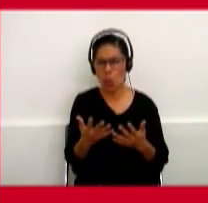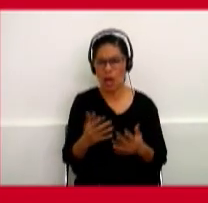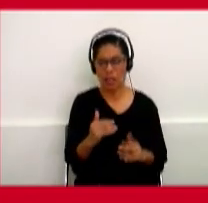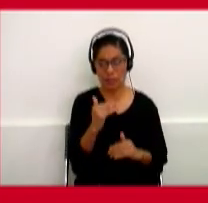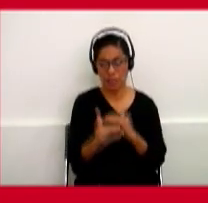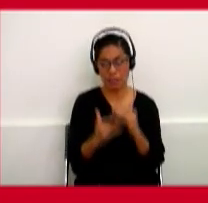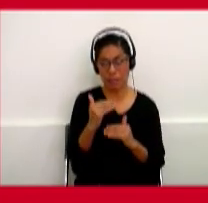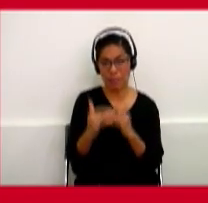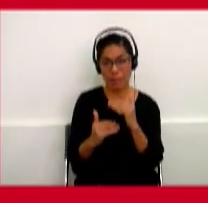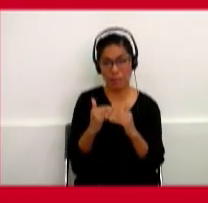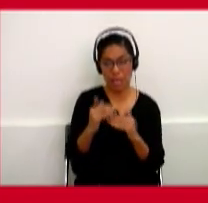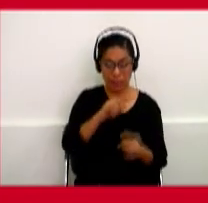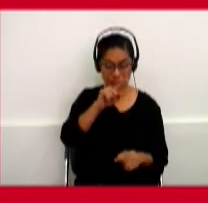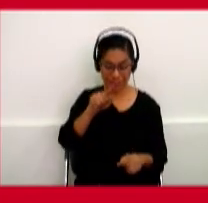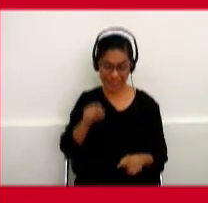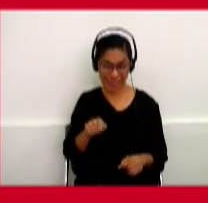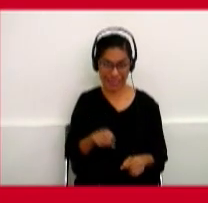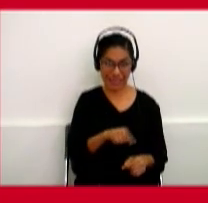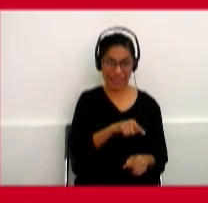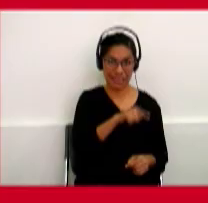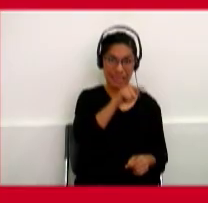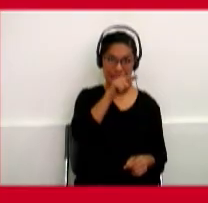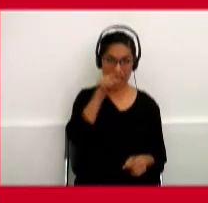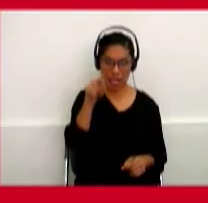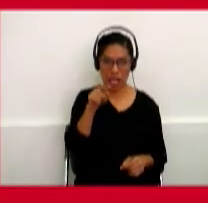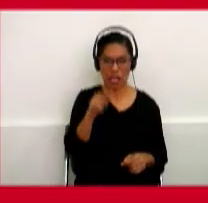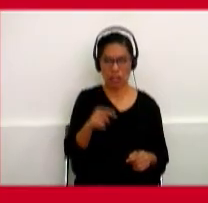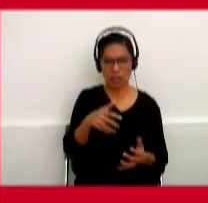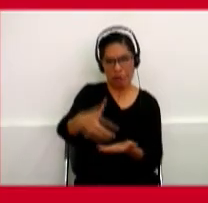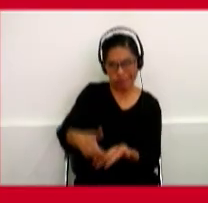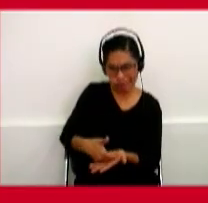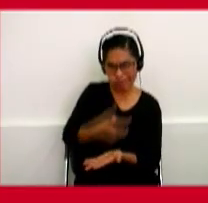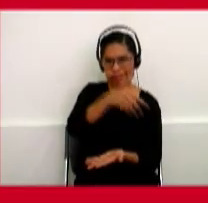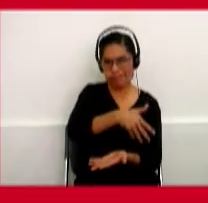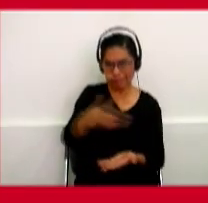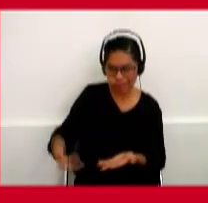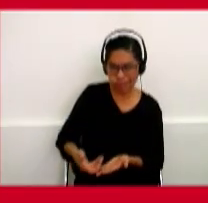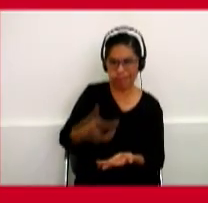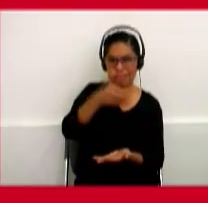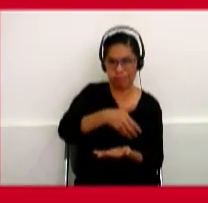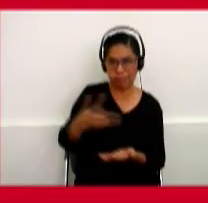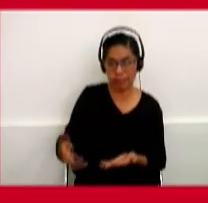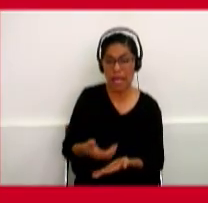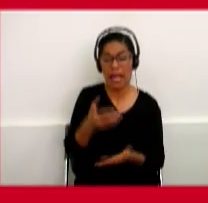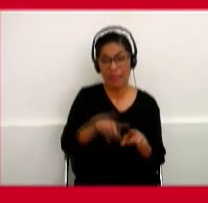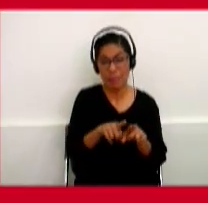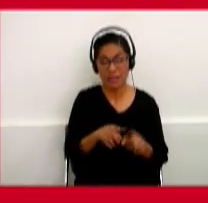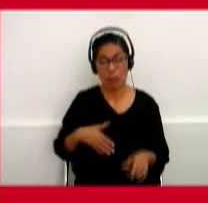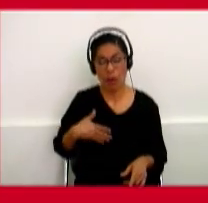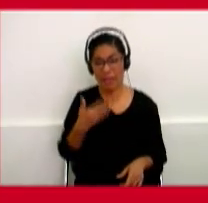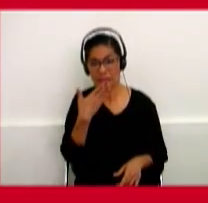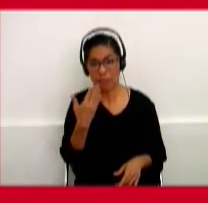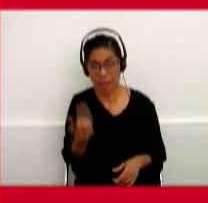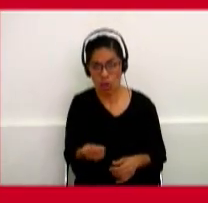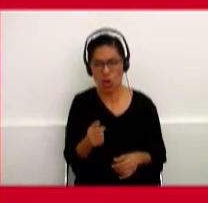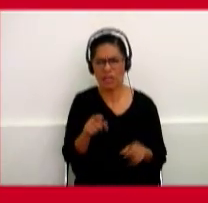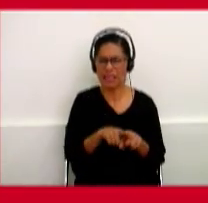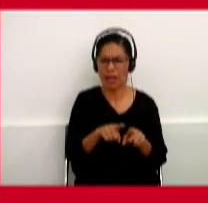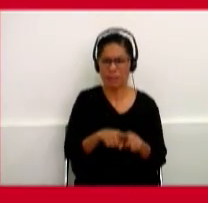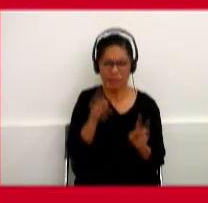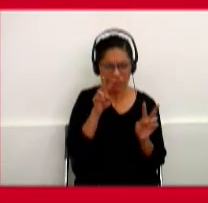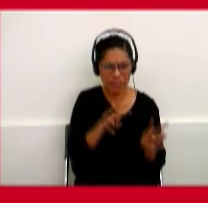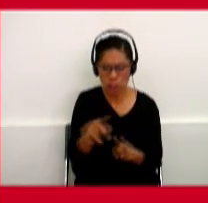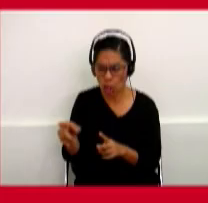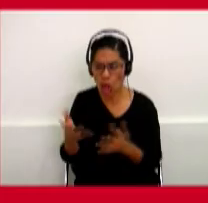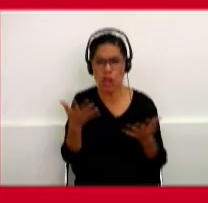de los excavadores pueden mejorarse. Hemos podido demostrar también que ustedes pueden hacer mejoras en el mantenimiento identificando algunas